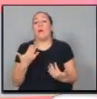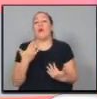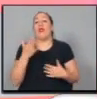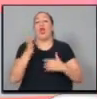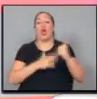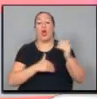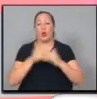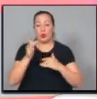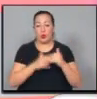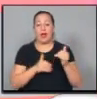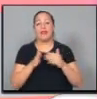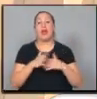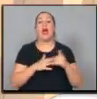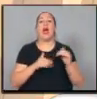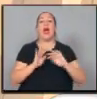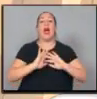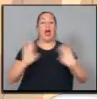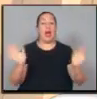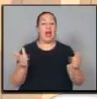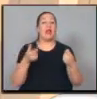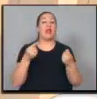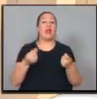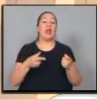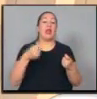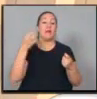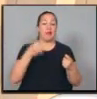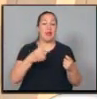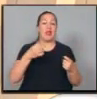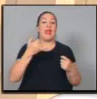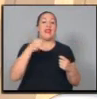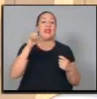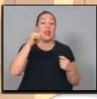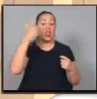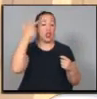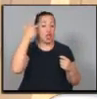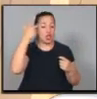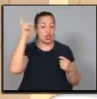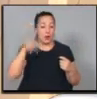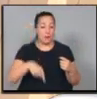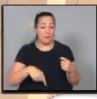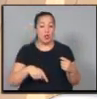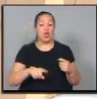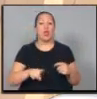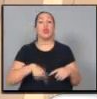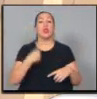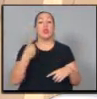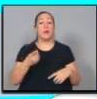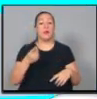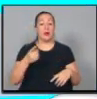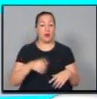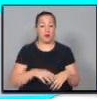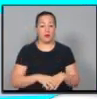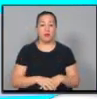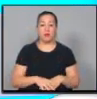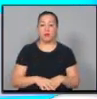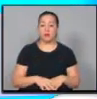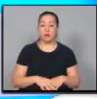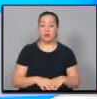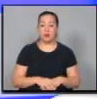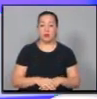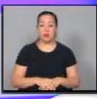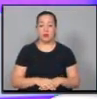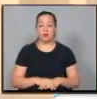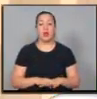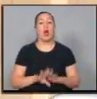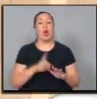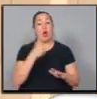construir. Acá está la ventaja, lo hacen a una tasa del 18% durante la construcción del primer año, después baja al 14%. Es buena tasa, ¿eh? Aparte,